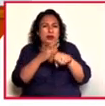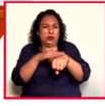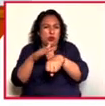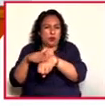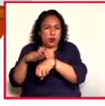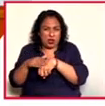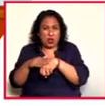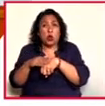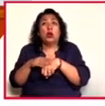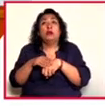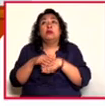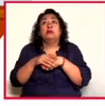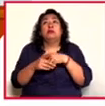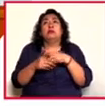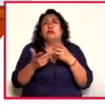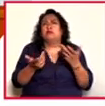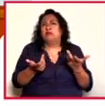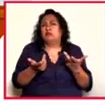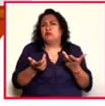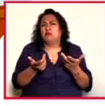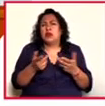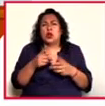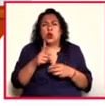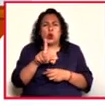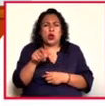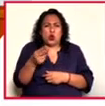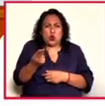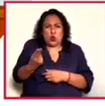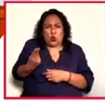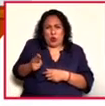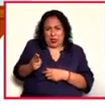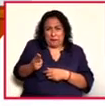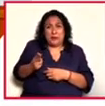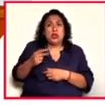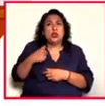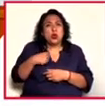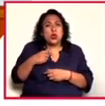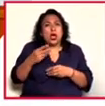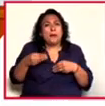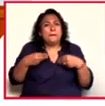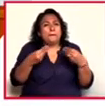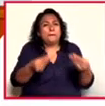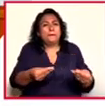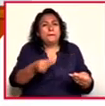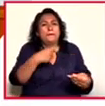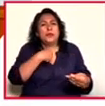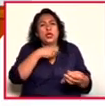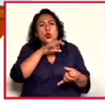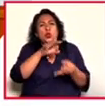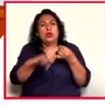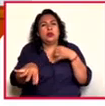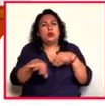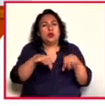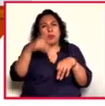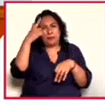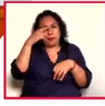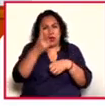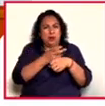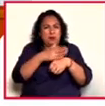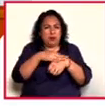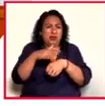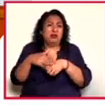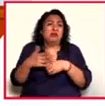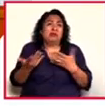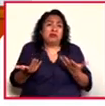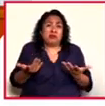Pasó la primera misión y en noviembre yo estaba entregando mi último trabajo para una convocatoria. Ya prácticamente